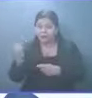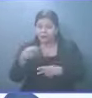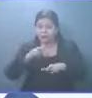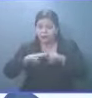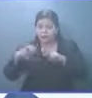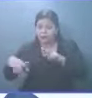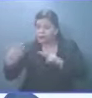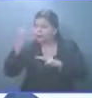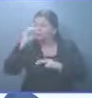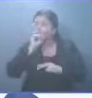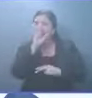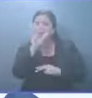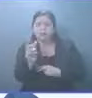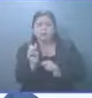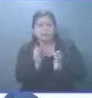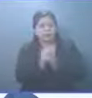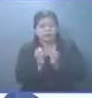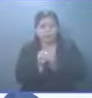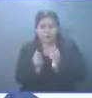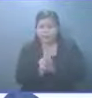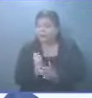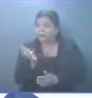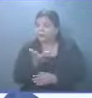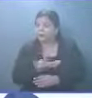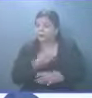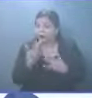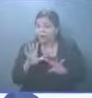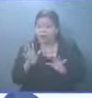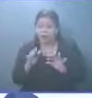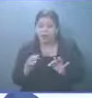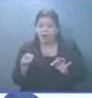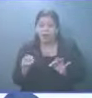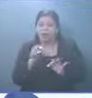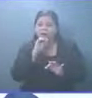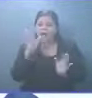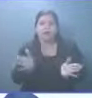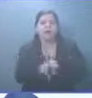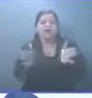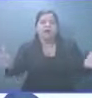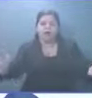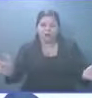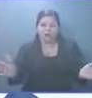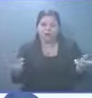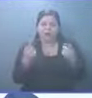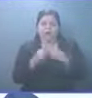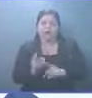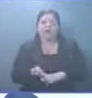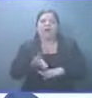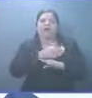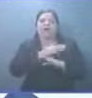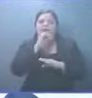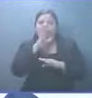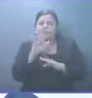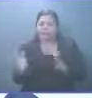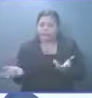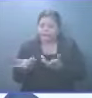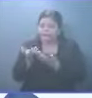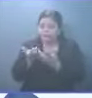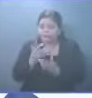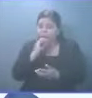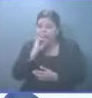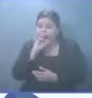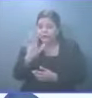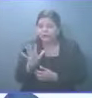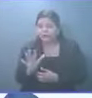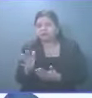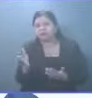no, es que el problema es que nos meten, tiran una atarraya. O como decía un amigo que ya descansa en paz,